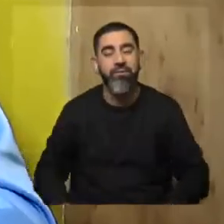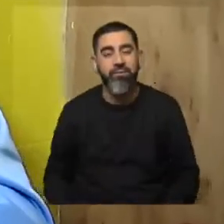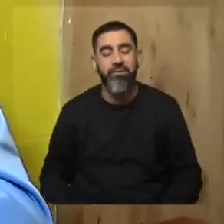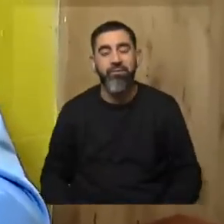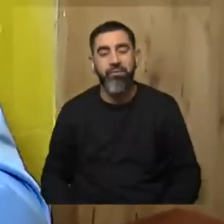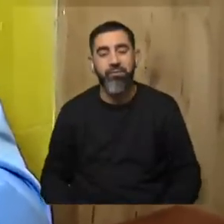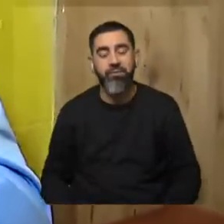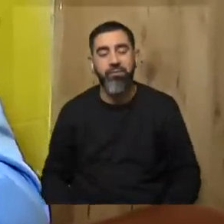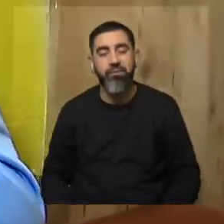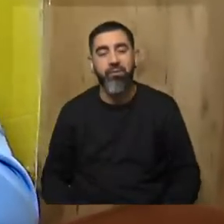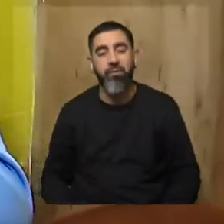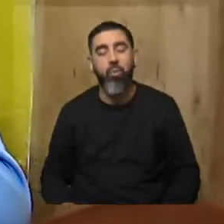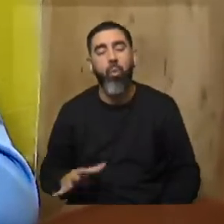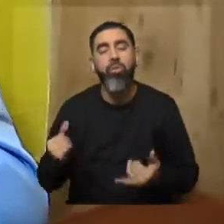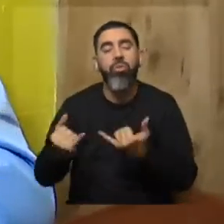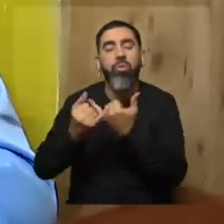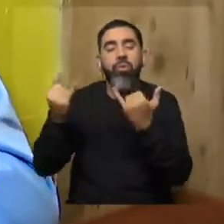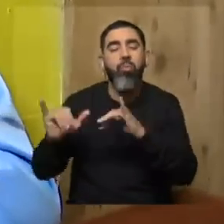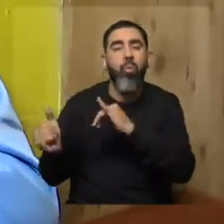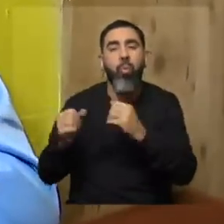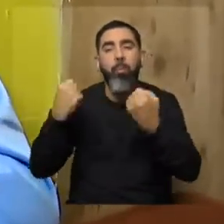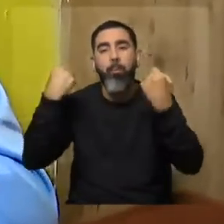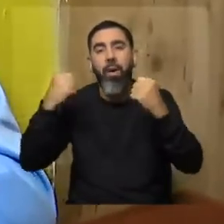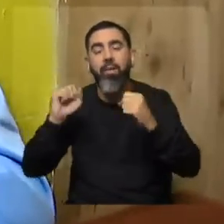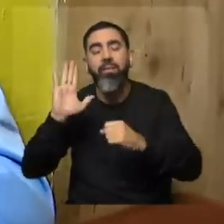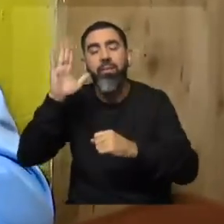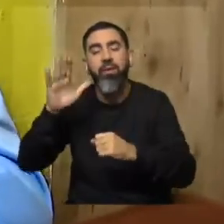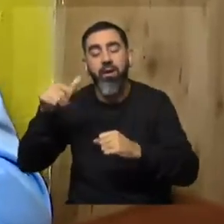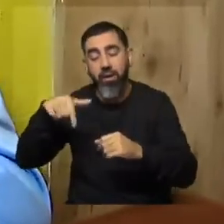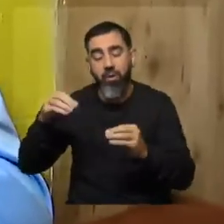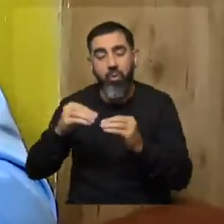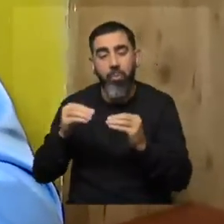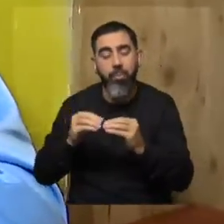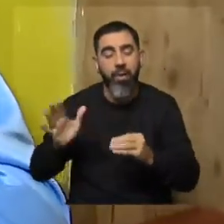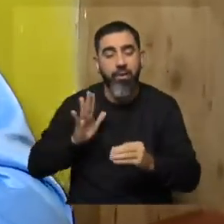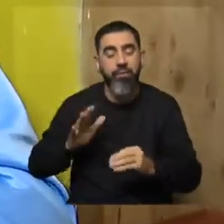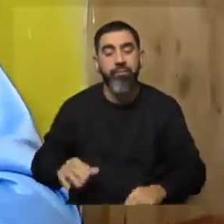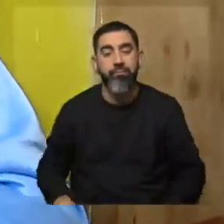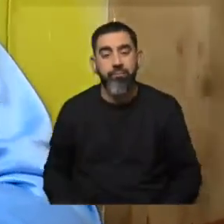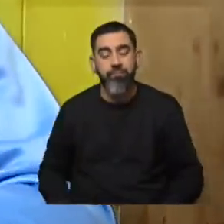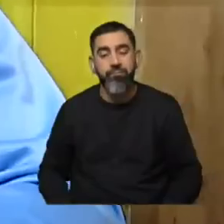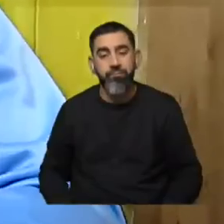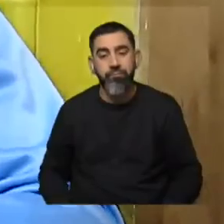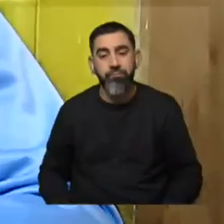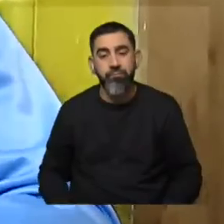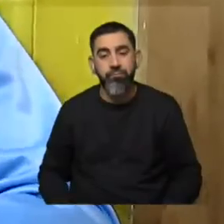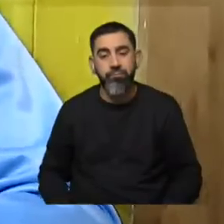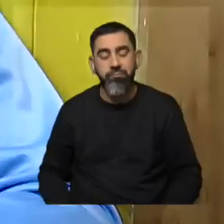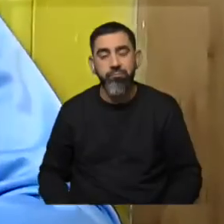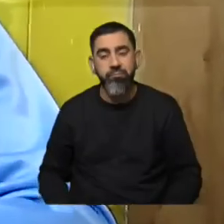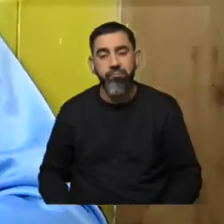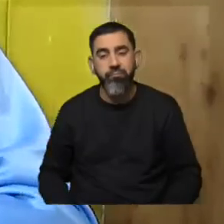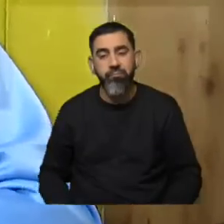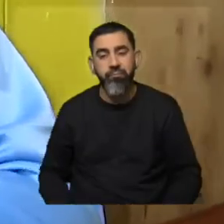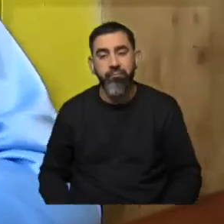como Cuánto hace que jugás acá que practicas basquetbol con los con Los compañeras y los compañeros de tres por tres